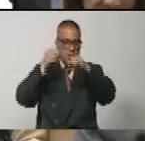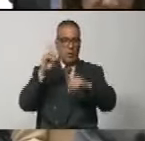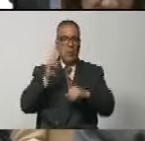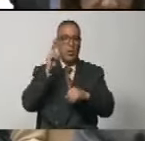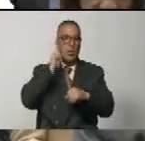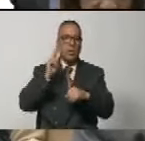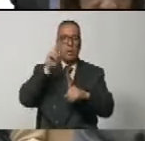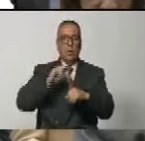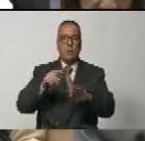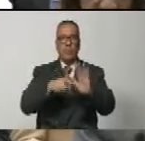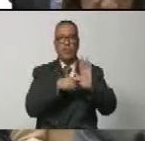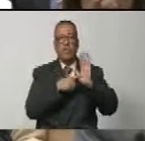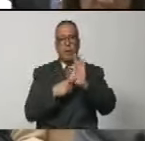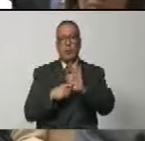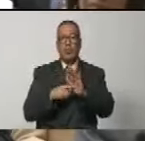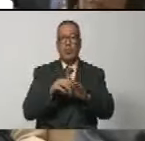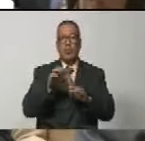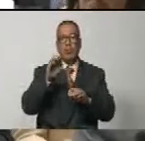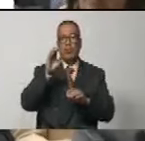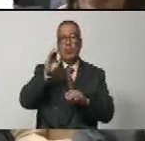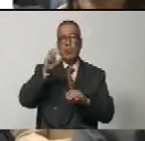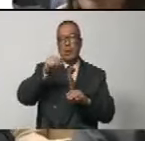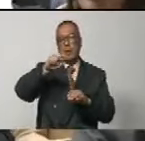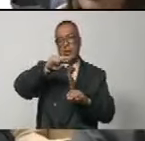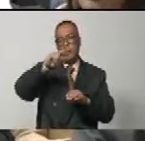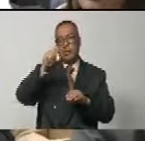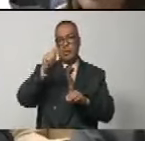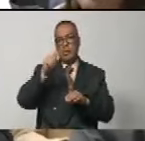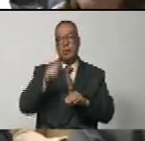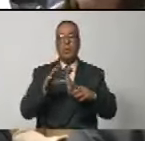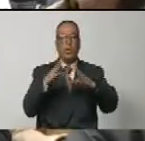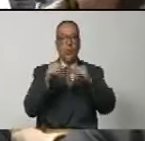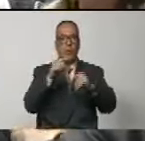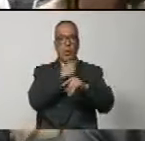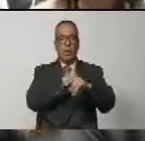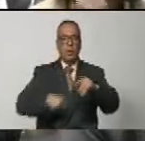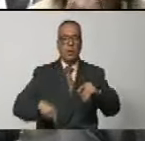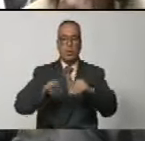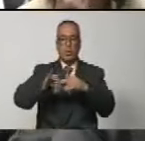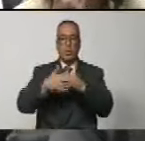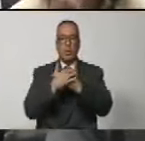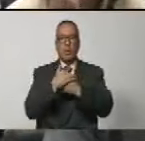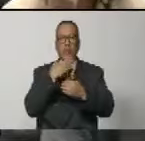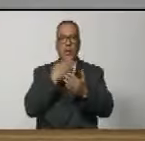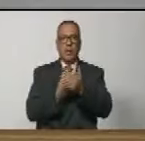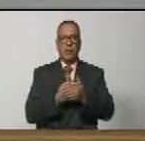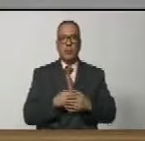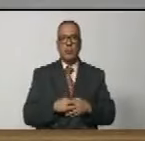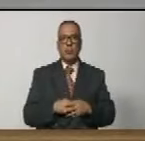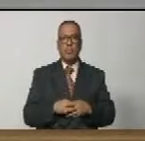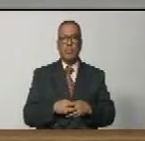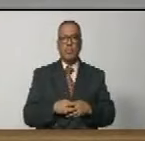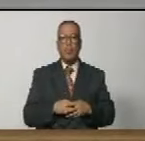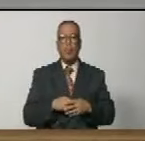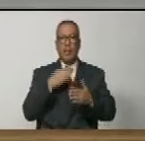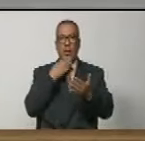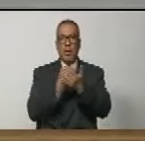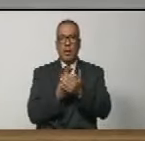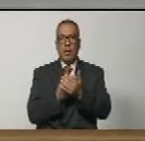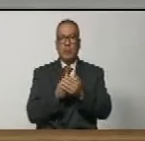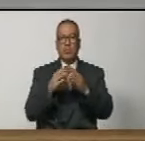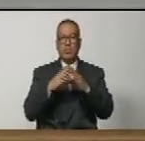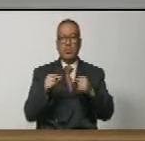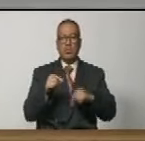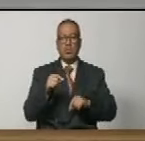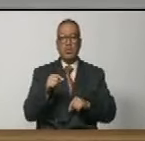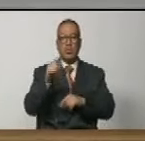República Bolivariana de Venezuela en Emiratos Árabes Unidos. Es todo, ciudadano presidente. Muchísimas gracias. Muchísimas gracias,